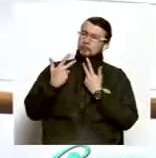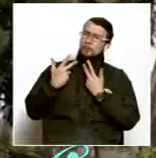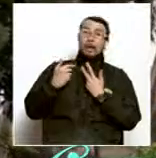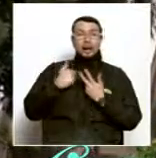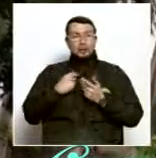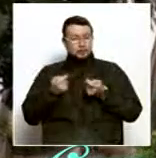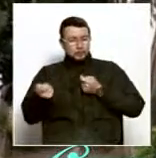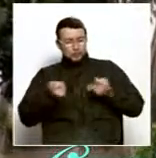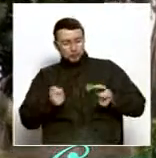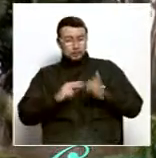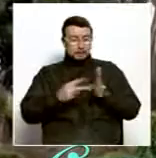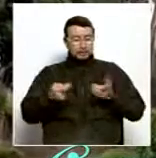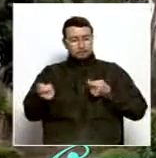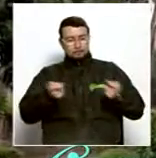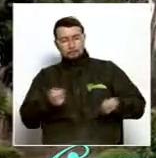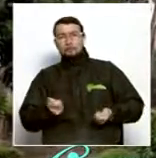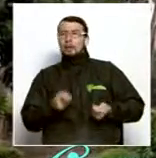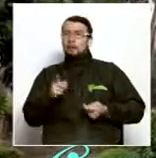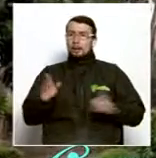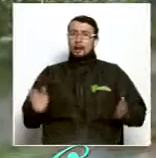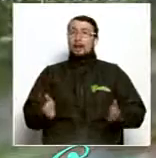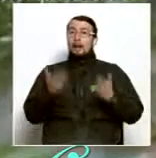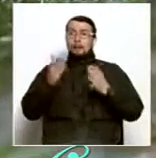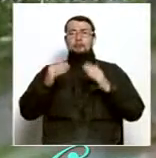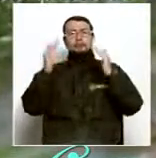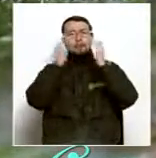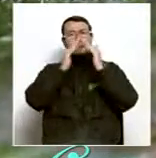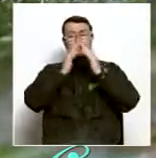ecotécnicas, formemos y apoyemos ecoaldeas.